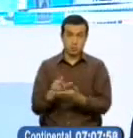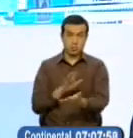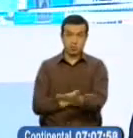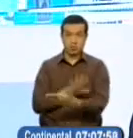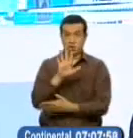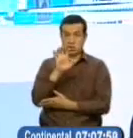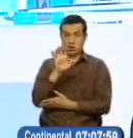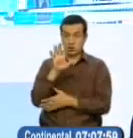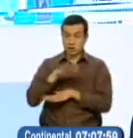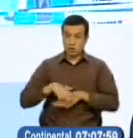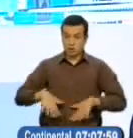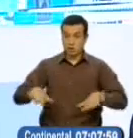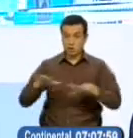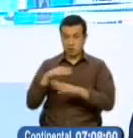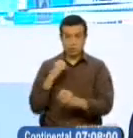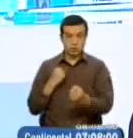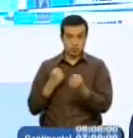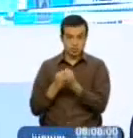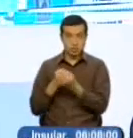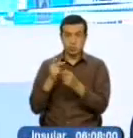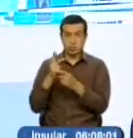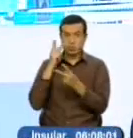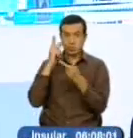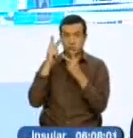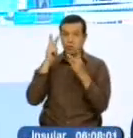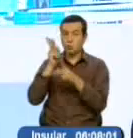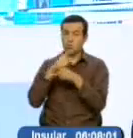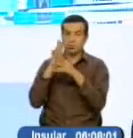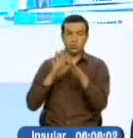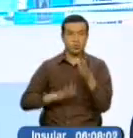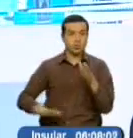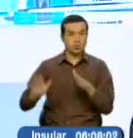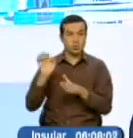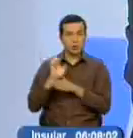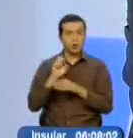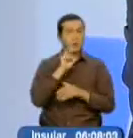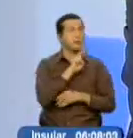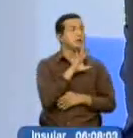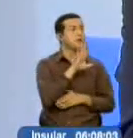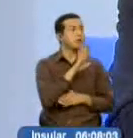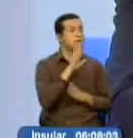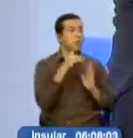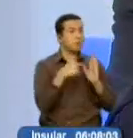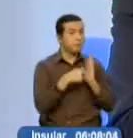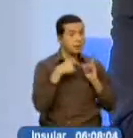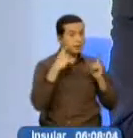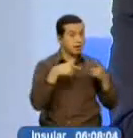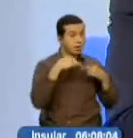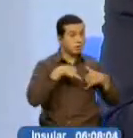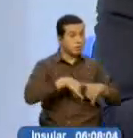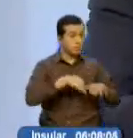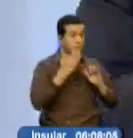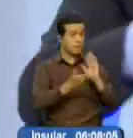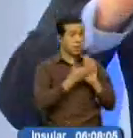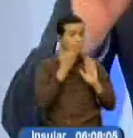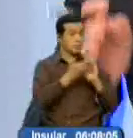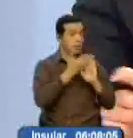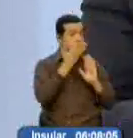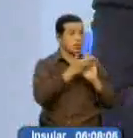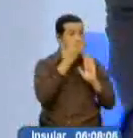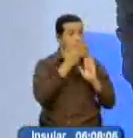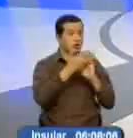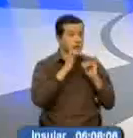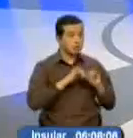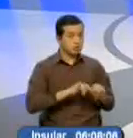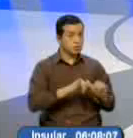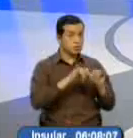estos 15 campos contribuiría a la producción nacional. 25.000 barriles diarios incrementales, es decir, que está por encima